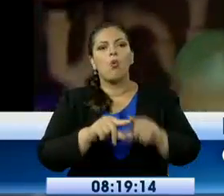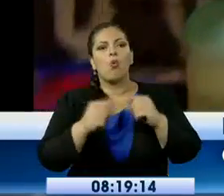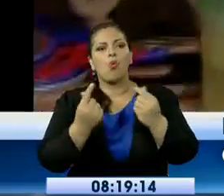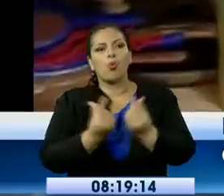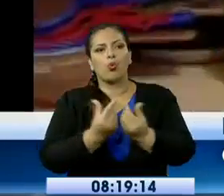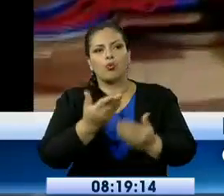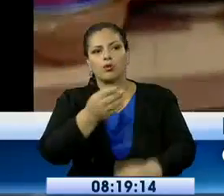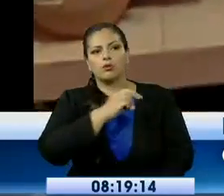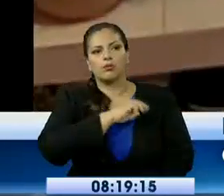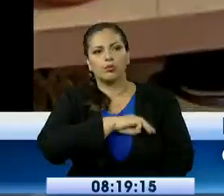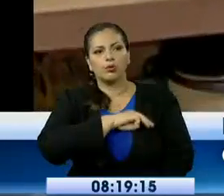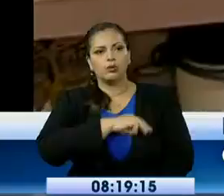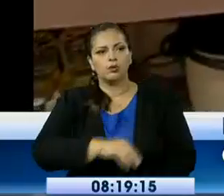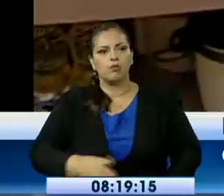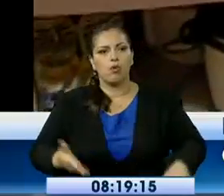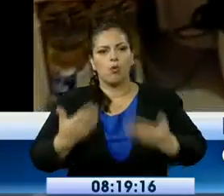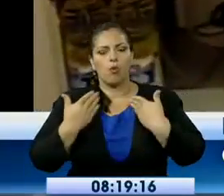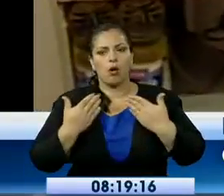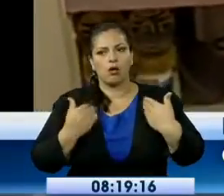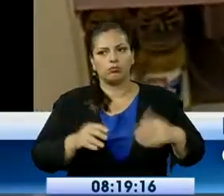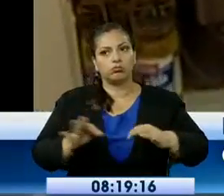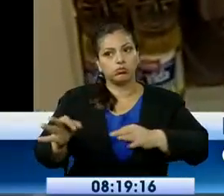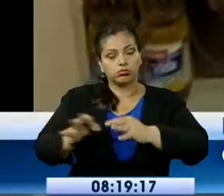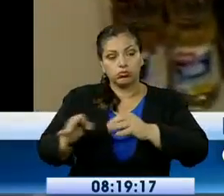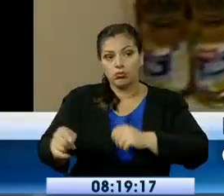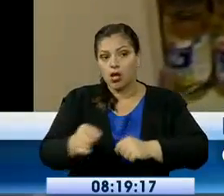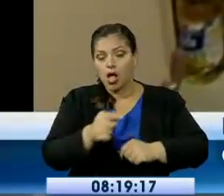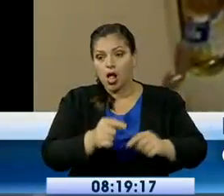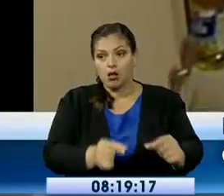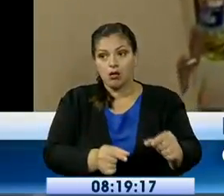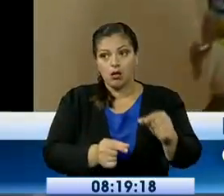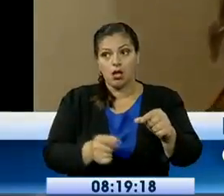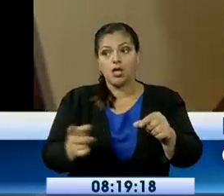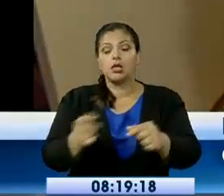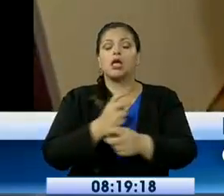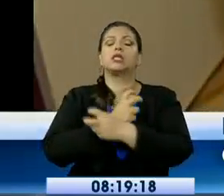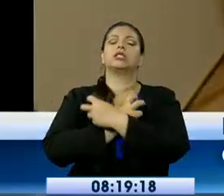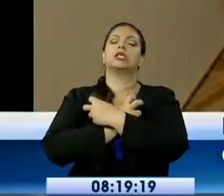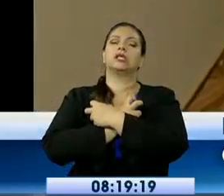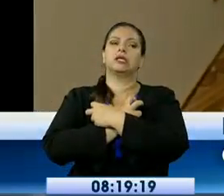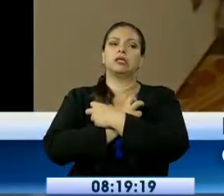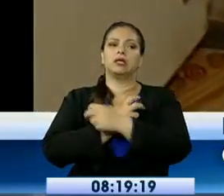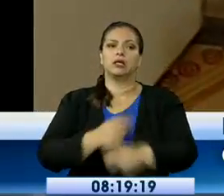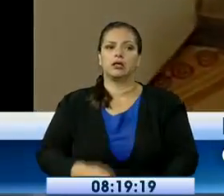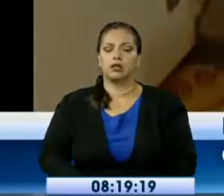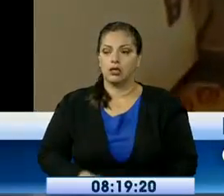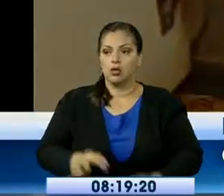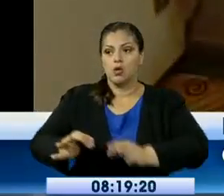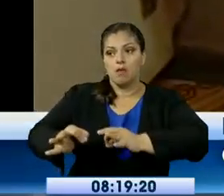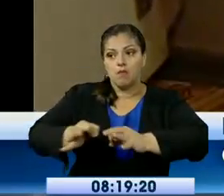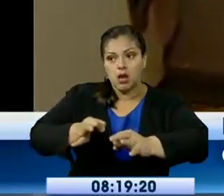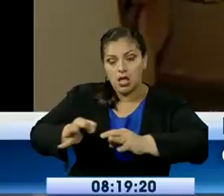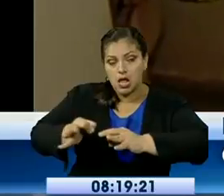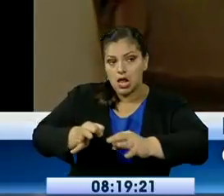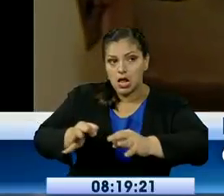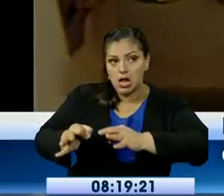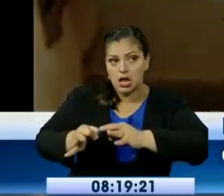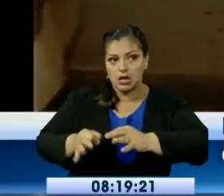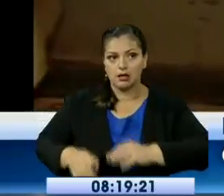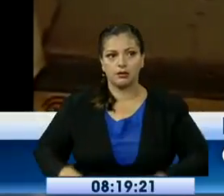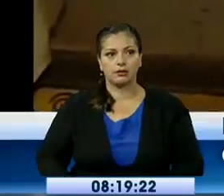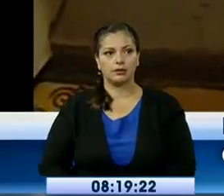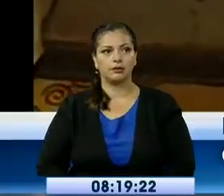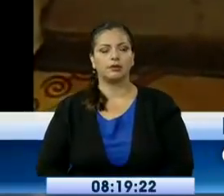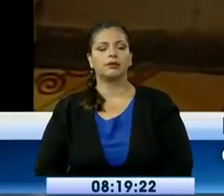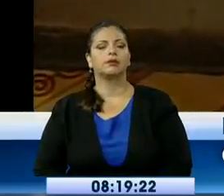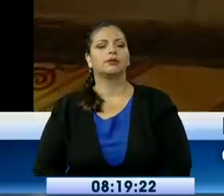del municipio de Guayaquil que le está dando la información a las personas acerca de... Es muy importante, entramos a las residencias, a los